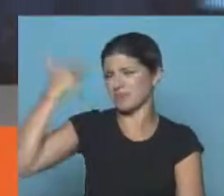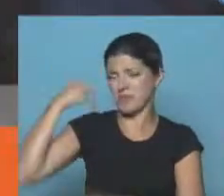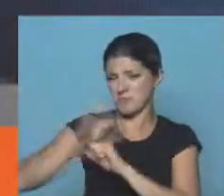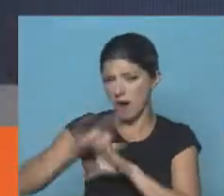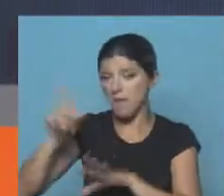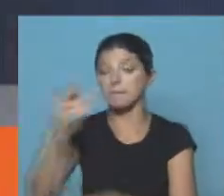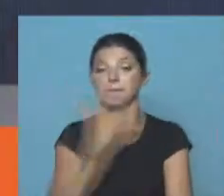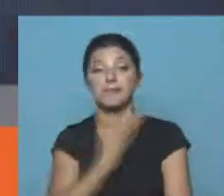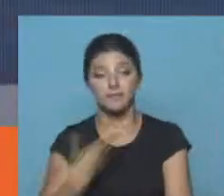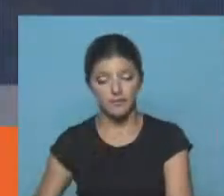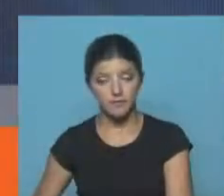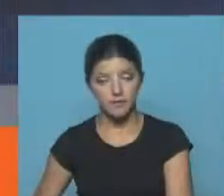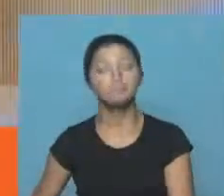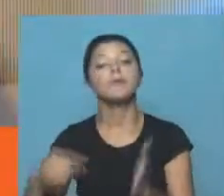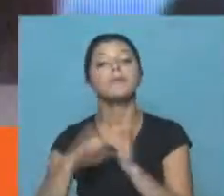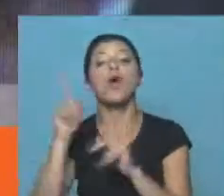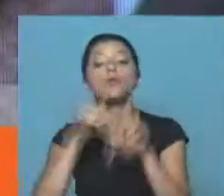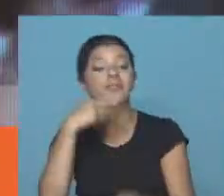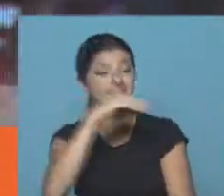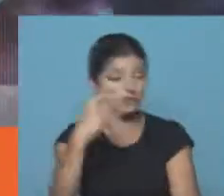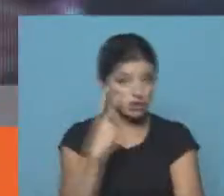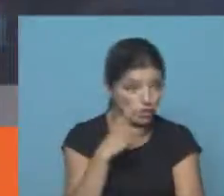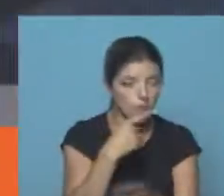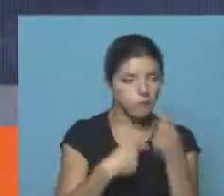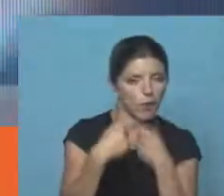surcoreano, incluyendo a los dictadores.